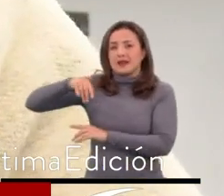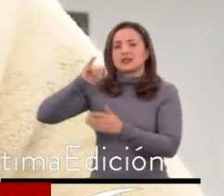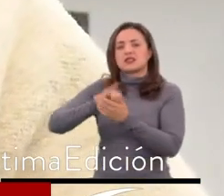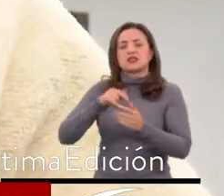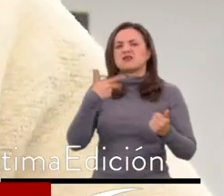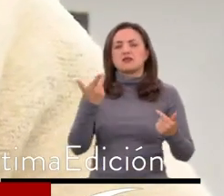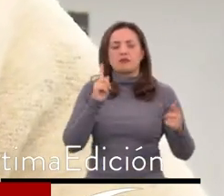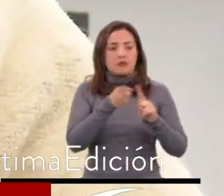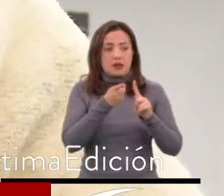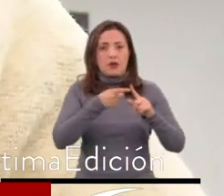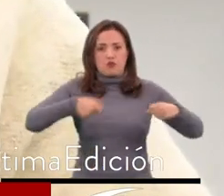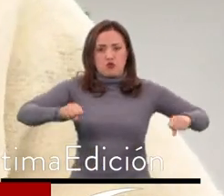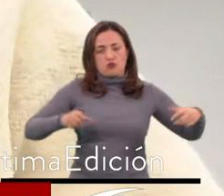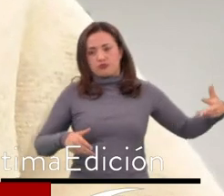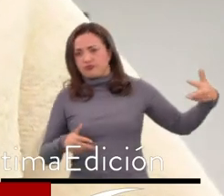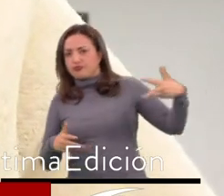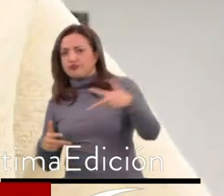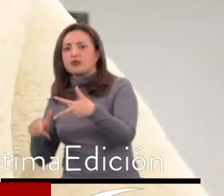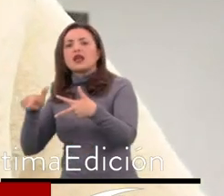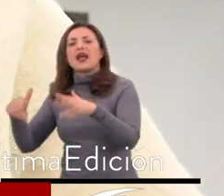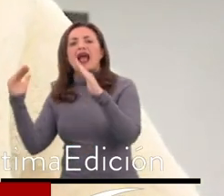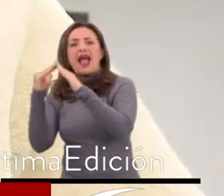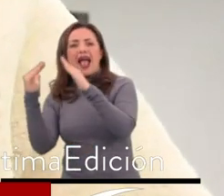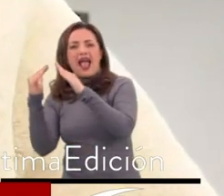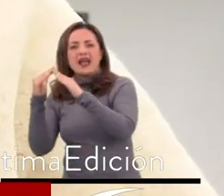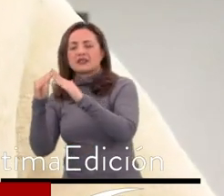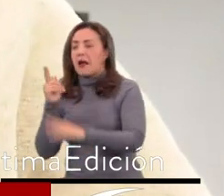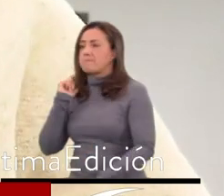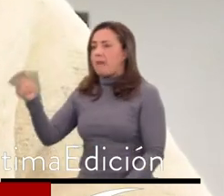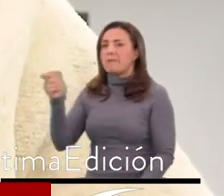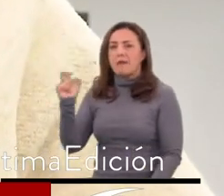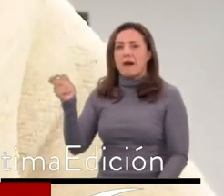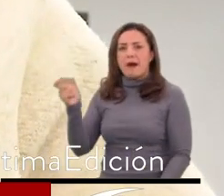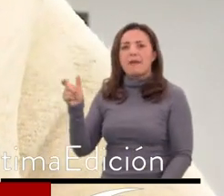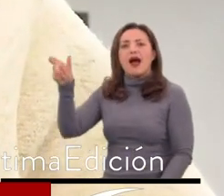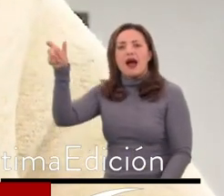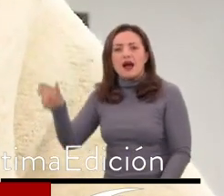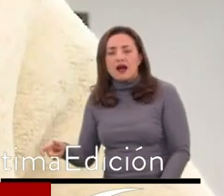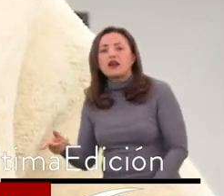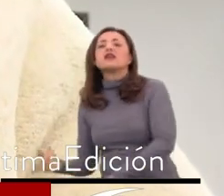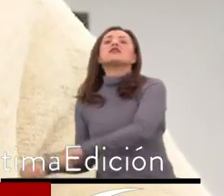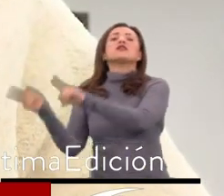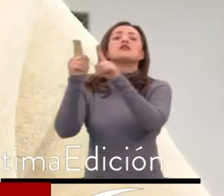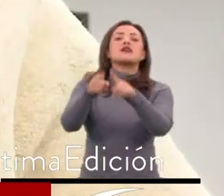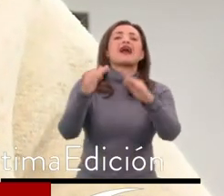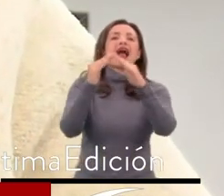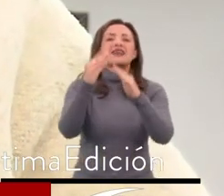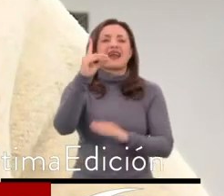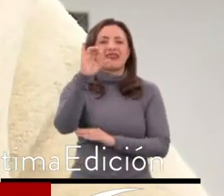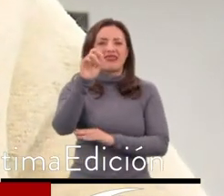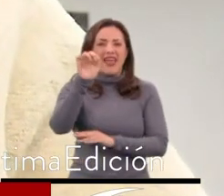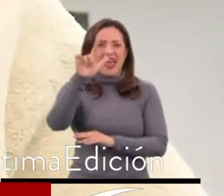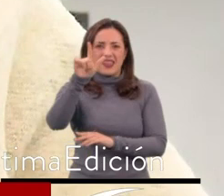Rincón. También lo matan a tiros. Luego llegan hasta la casa de Daniel,